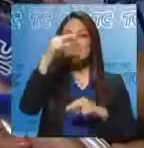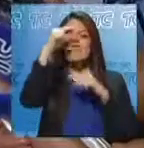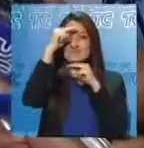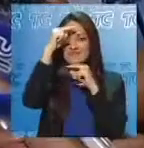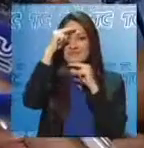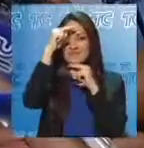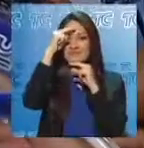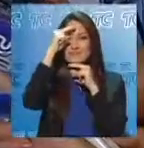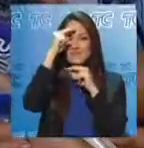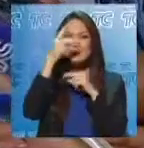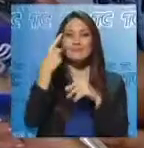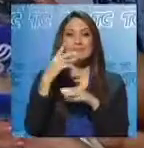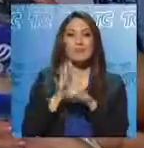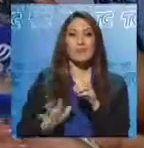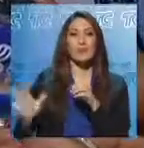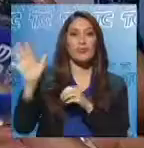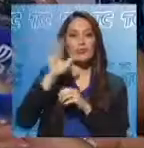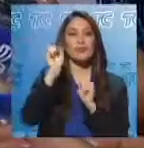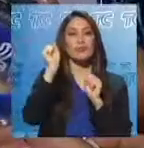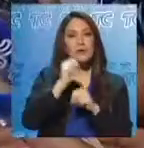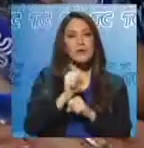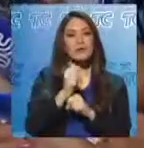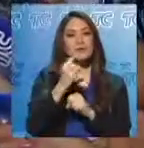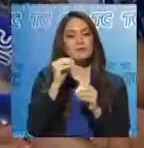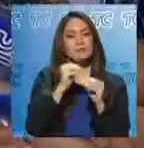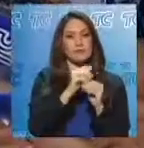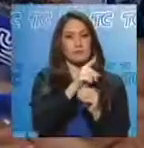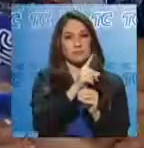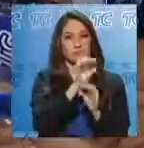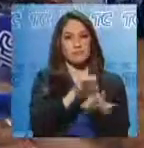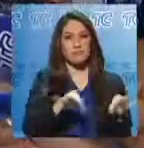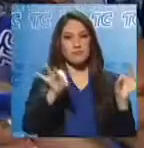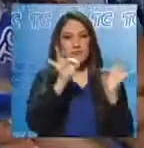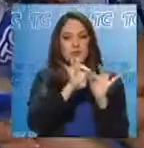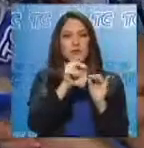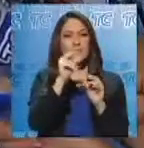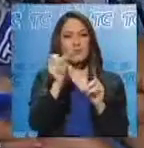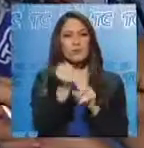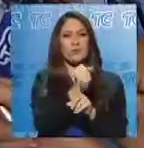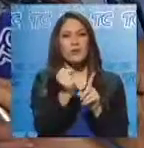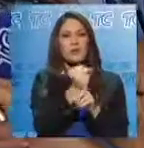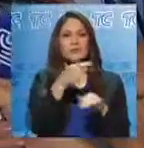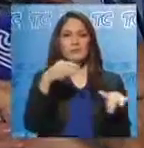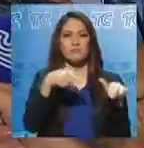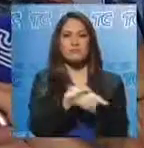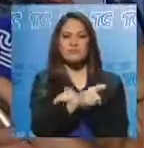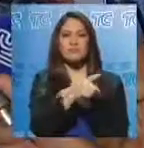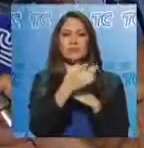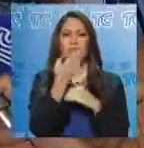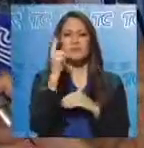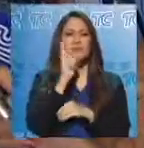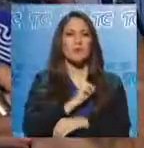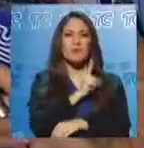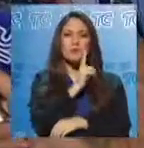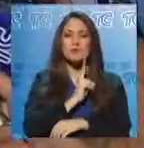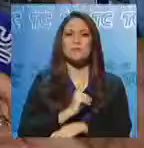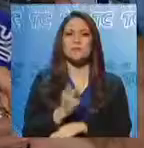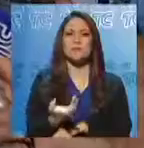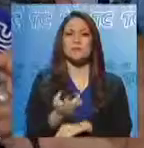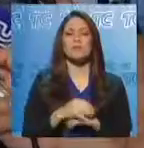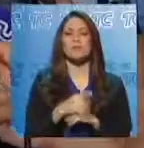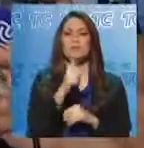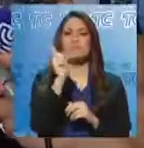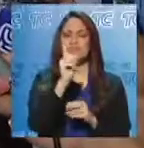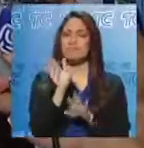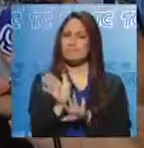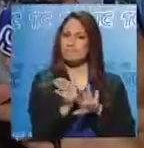en la mayor parte del mundo le den un lugar preponderante a la violencia, a los asesinatos, a las violaciones, y dejen de